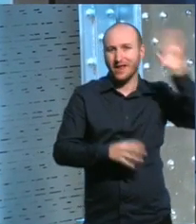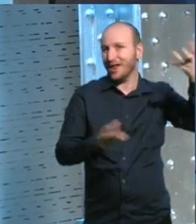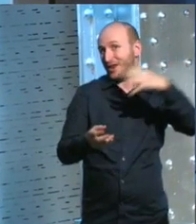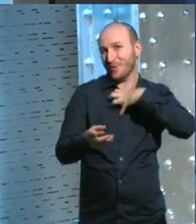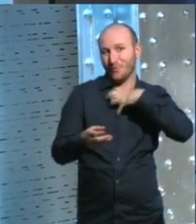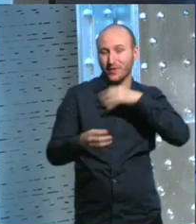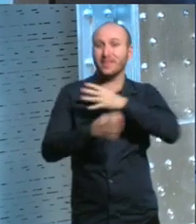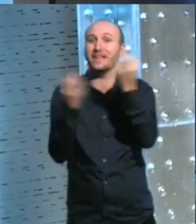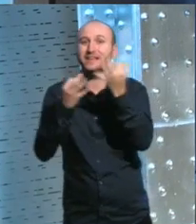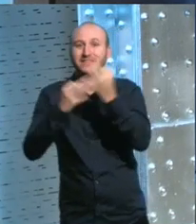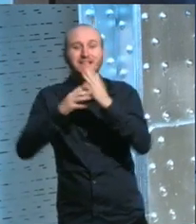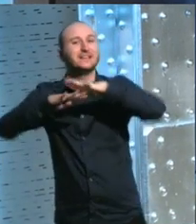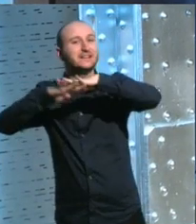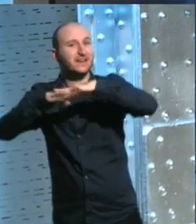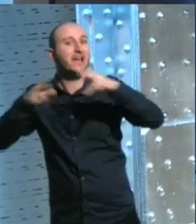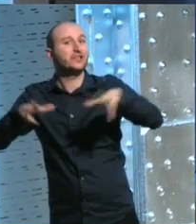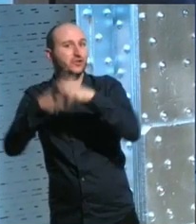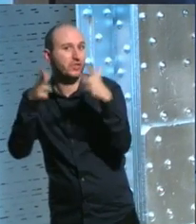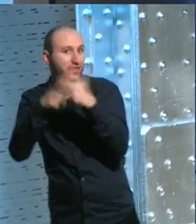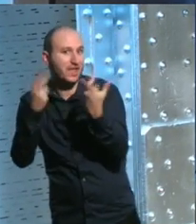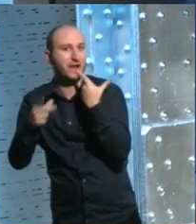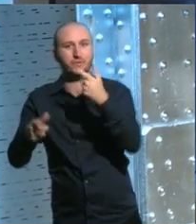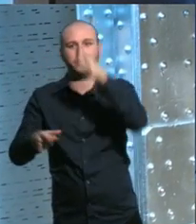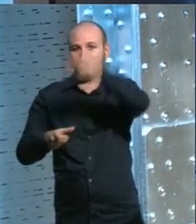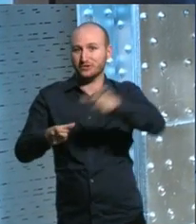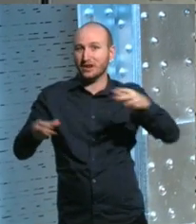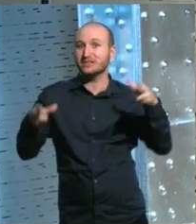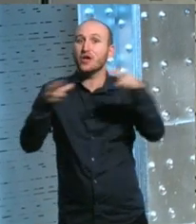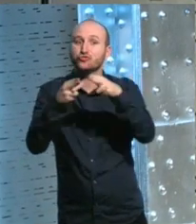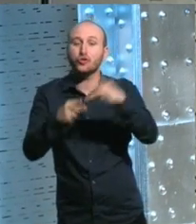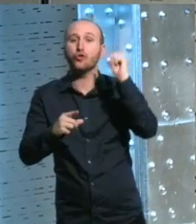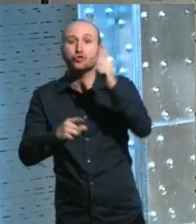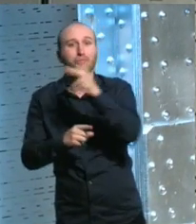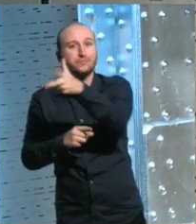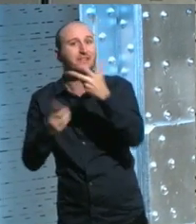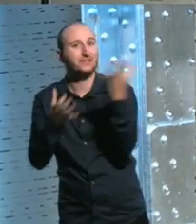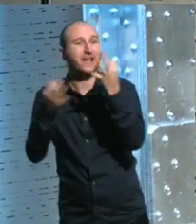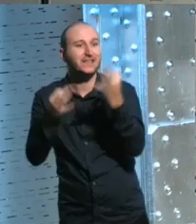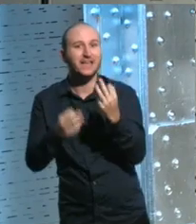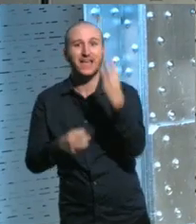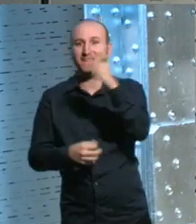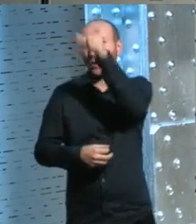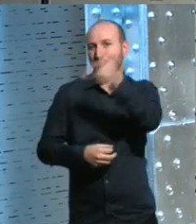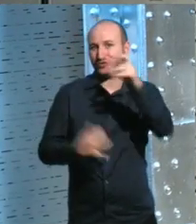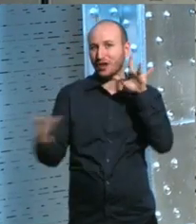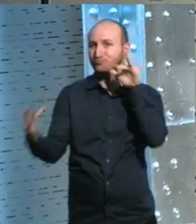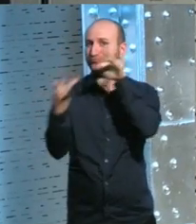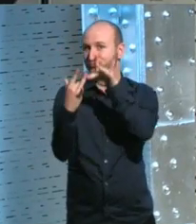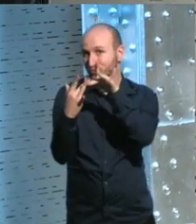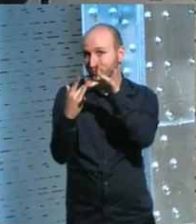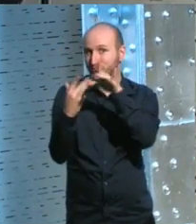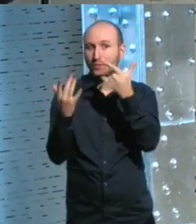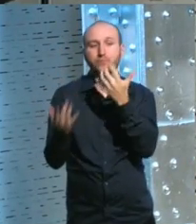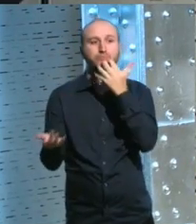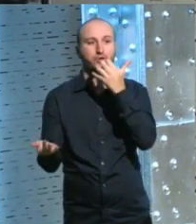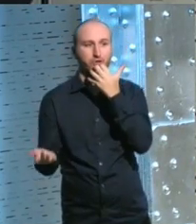red social en la cual cada miembro solo tiene derecho a conectarse con 3 personas. Es decir, en vez de